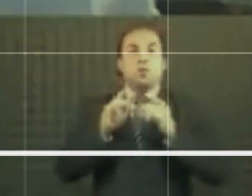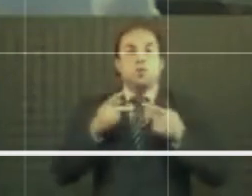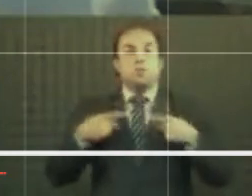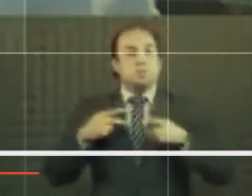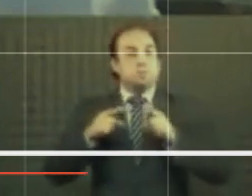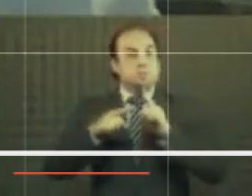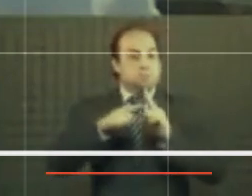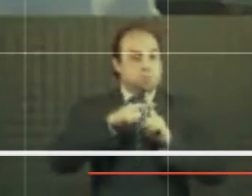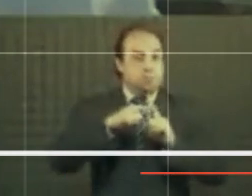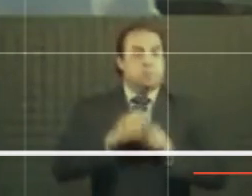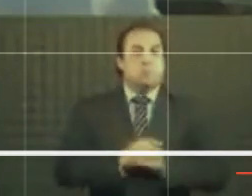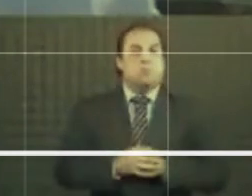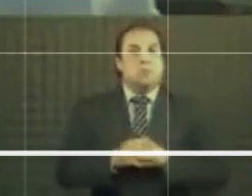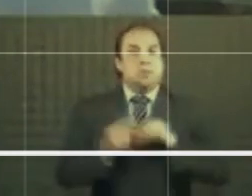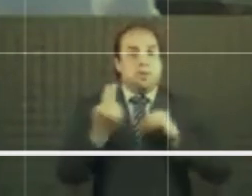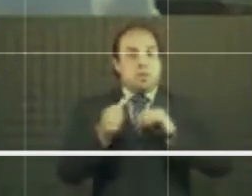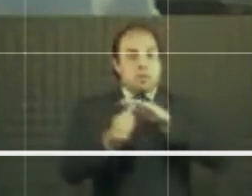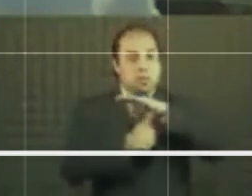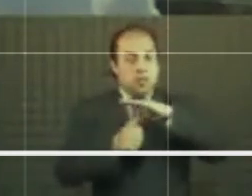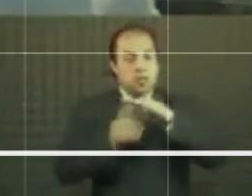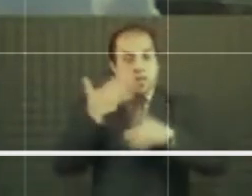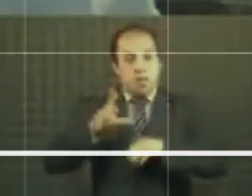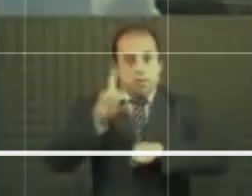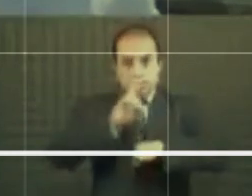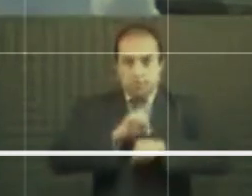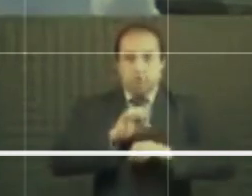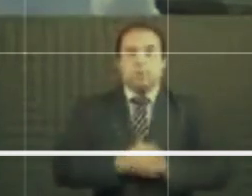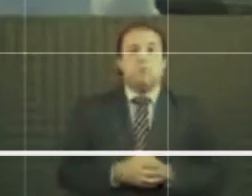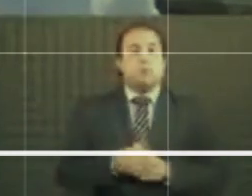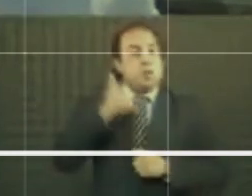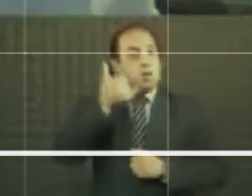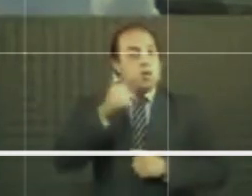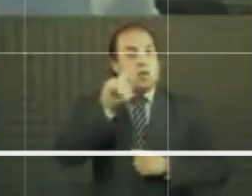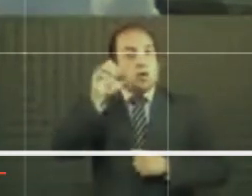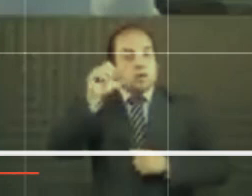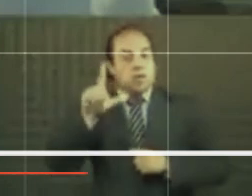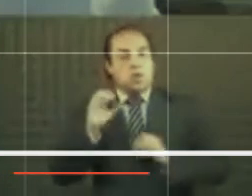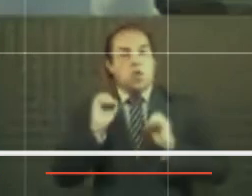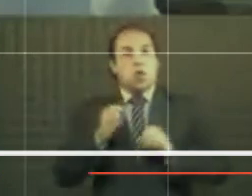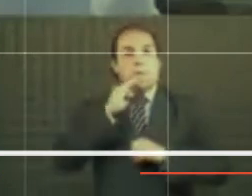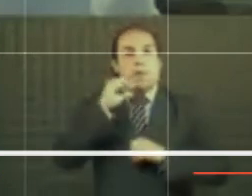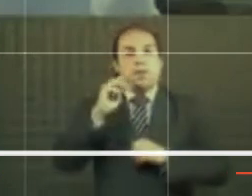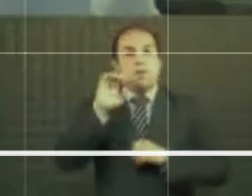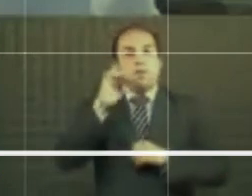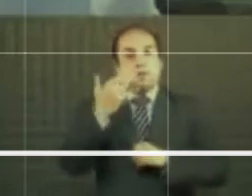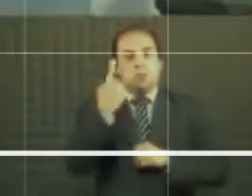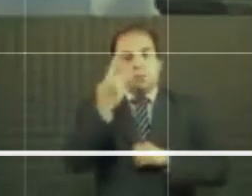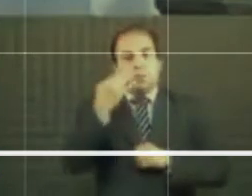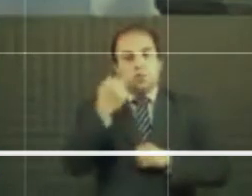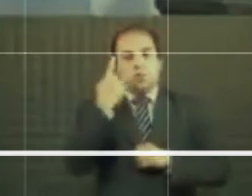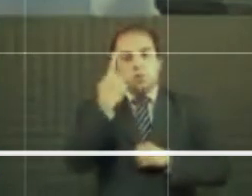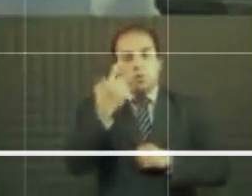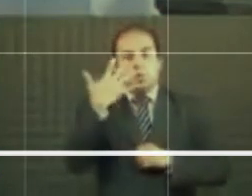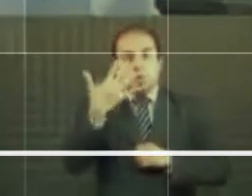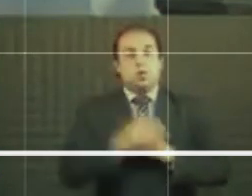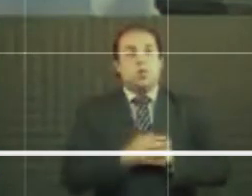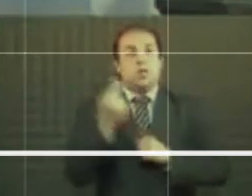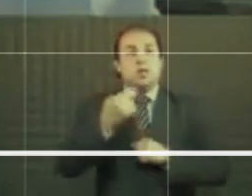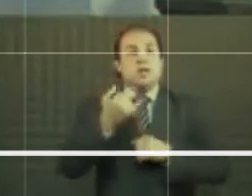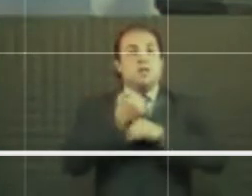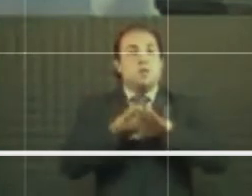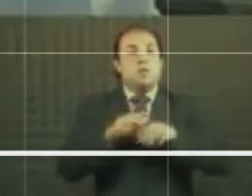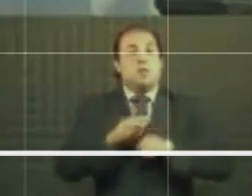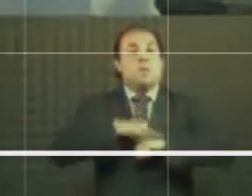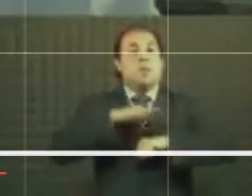con un positivo, hay que aislarlos por lo menos 10 días. Llama a Locatel o manda un mensaje al 51515 si necesitan información adicional